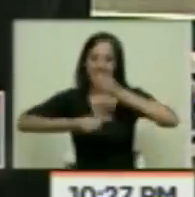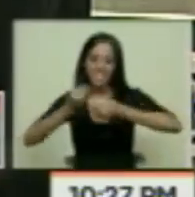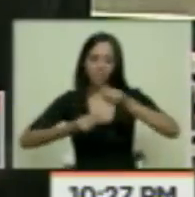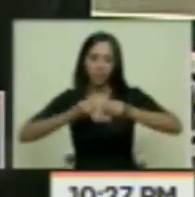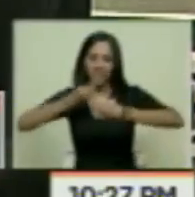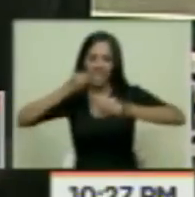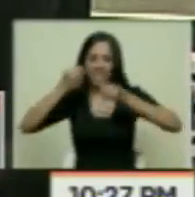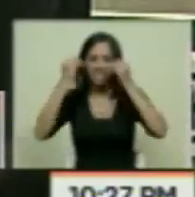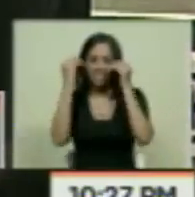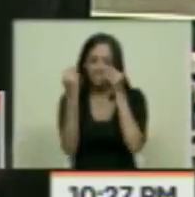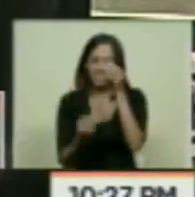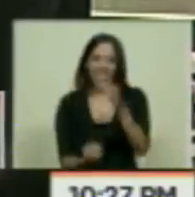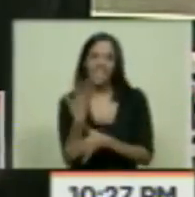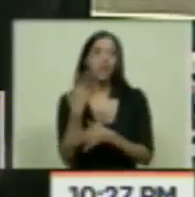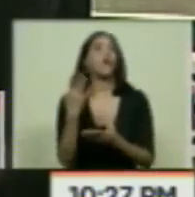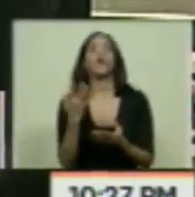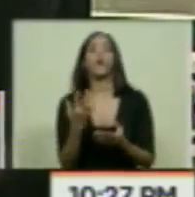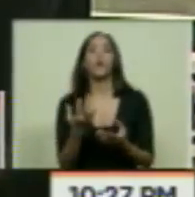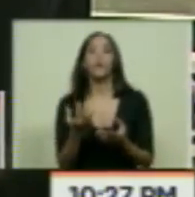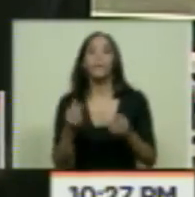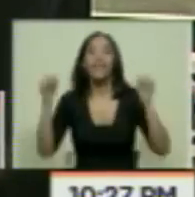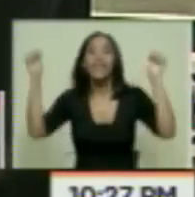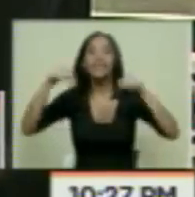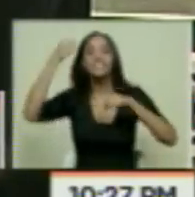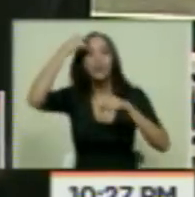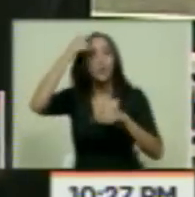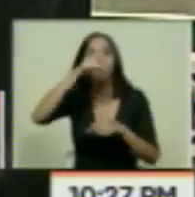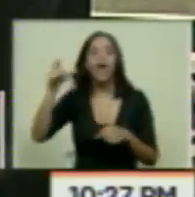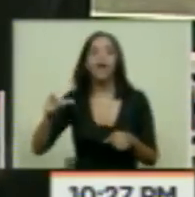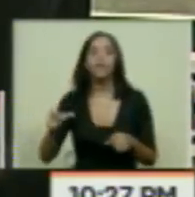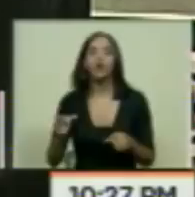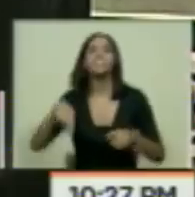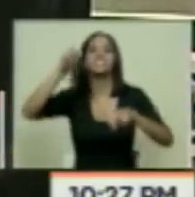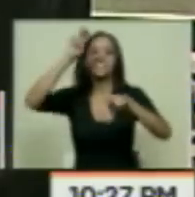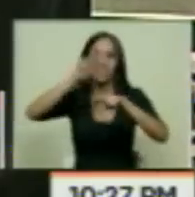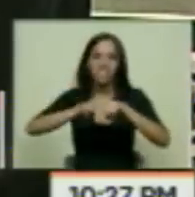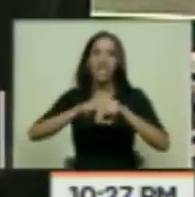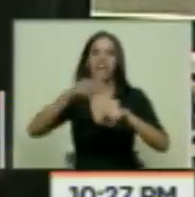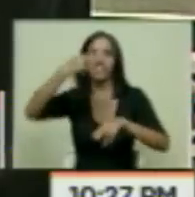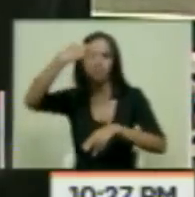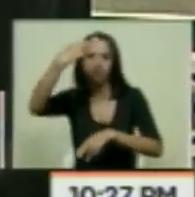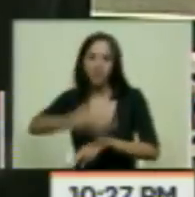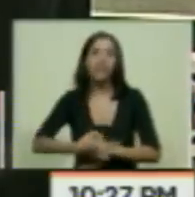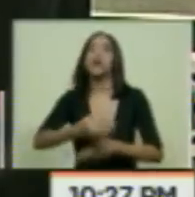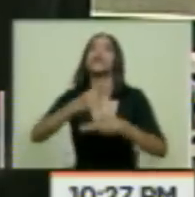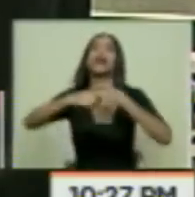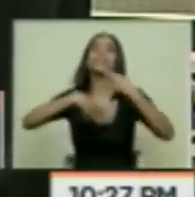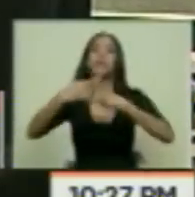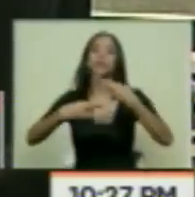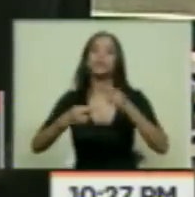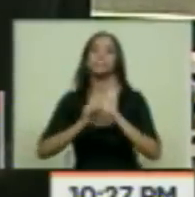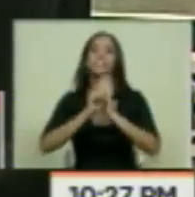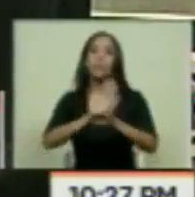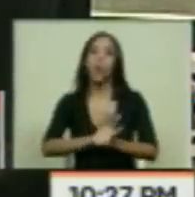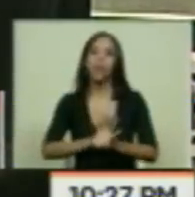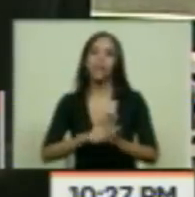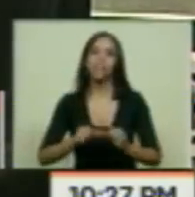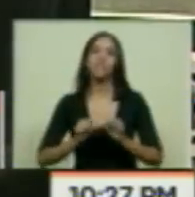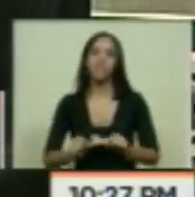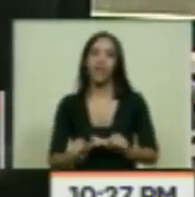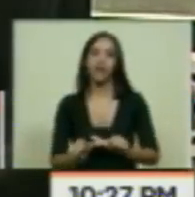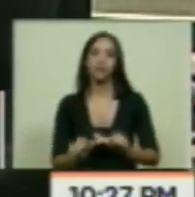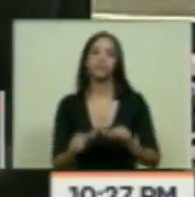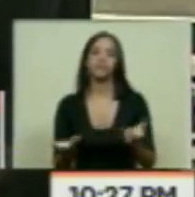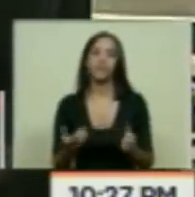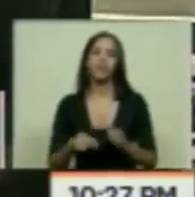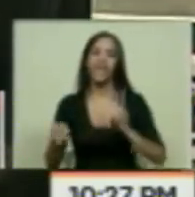creó las condiciones para que este pueblo, bueno, sentara los precedentes de una rebelión simbólica, permanente. Por eso tenemos